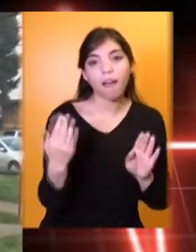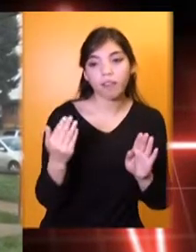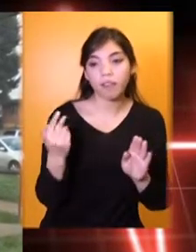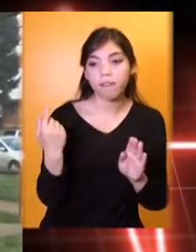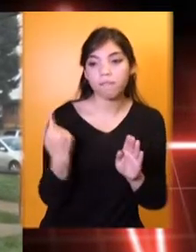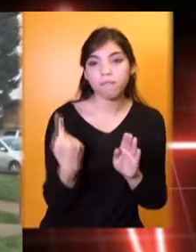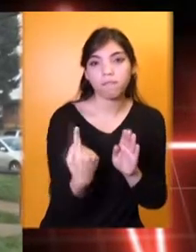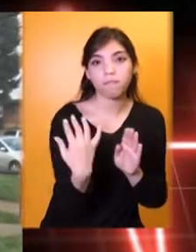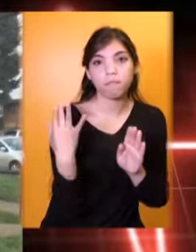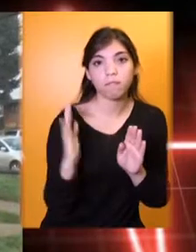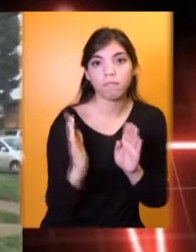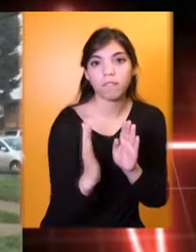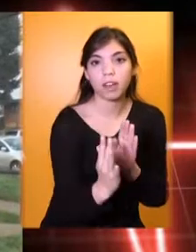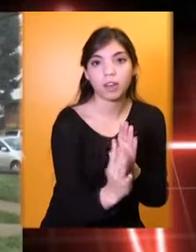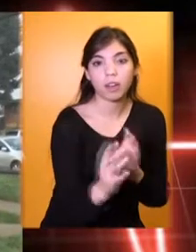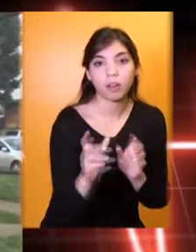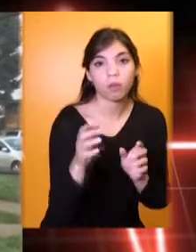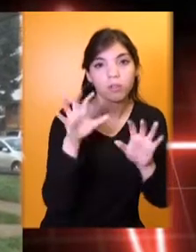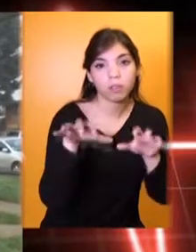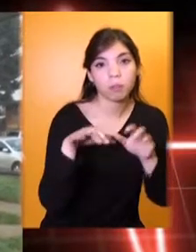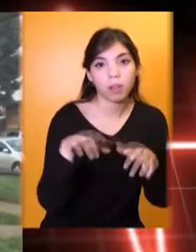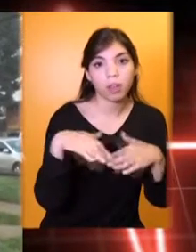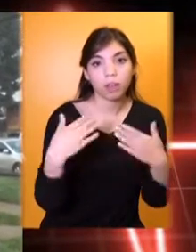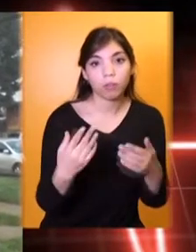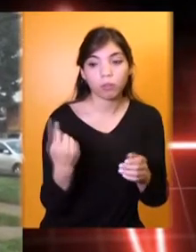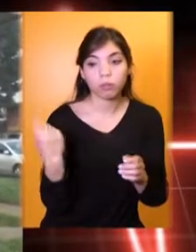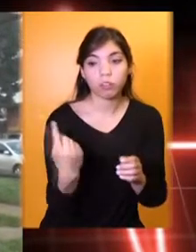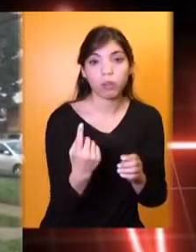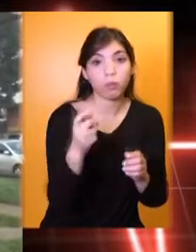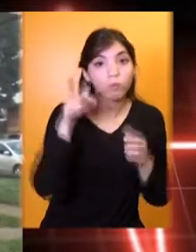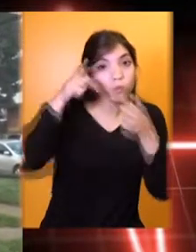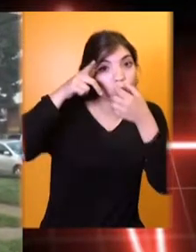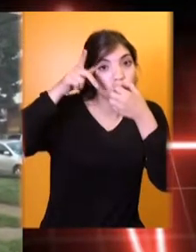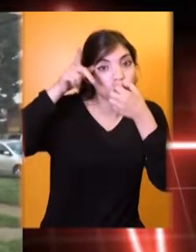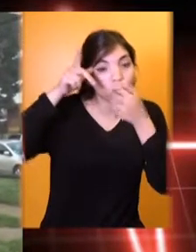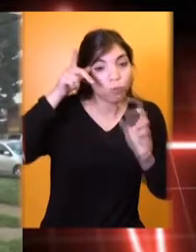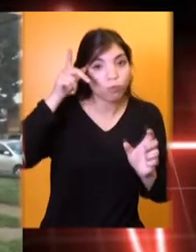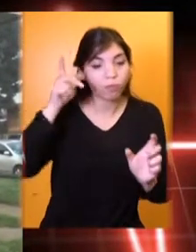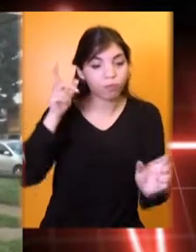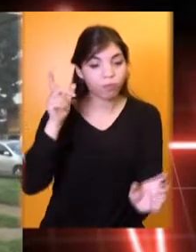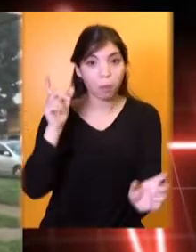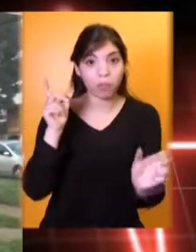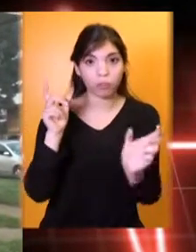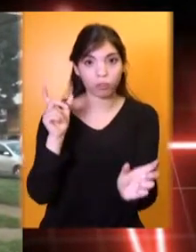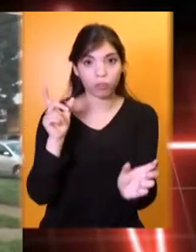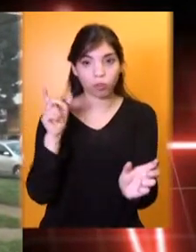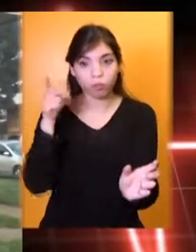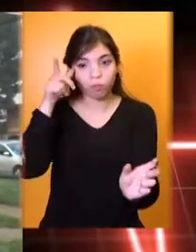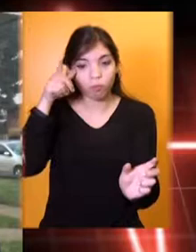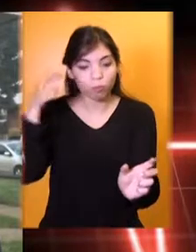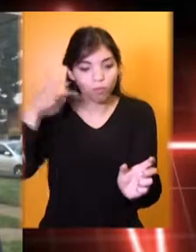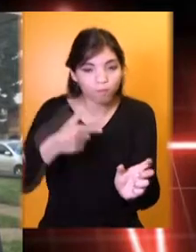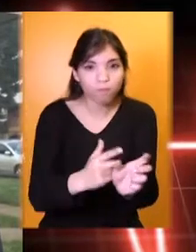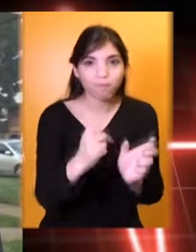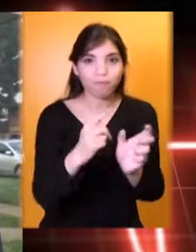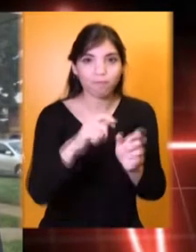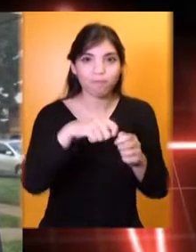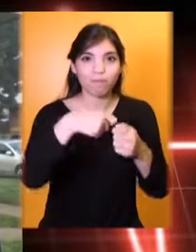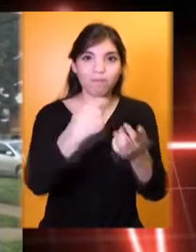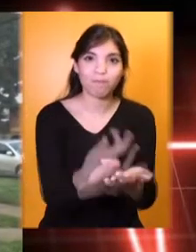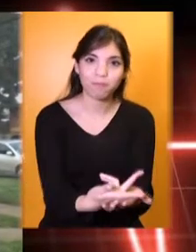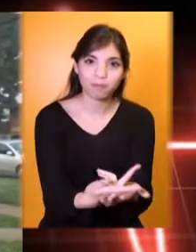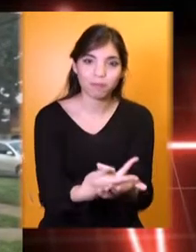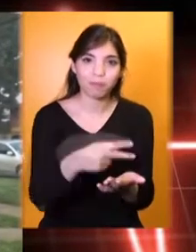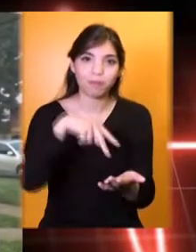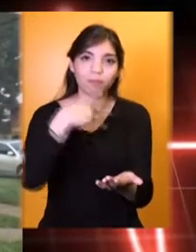camiones para bajar el ganado, es embestido por este animal, por un toro adulto, embestido con